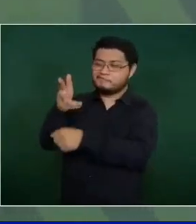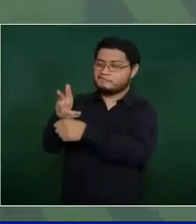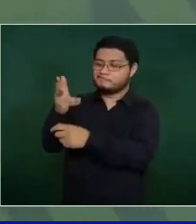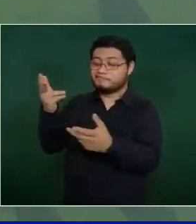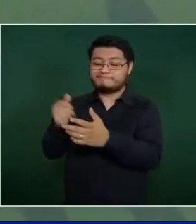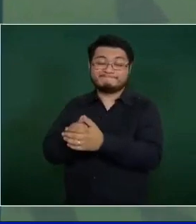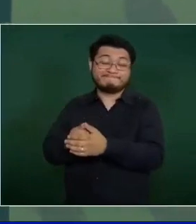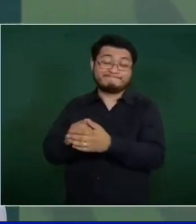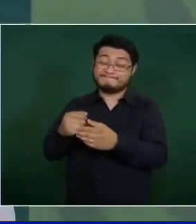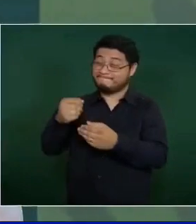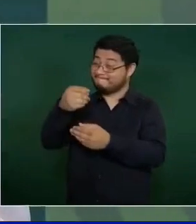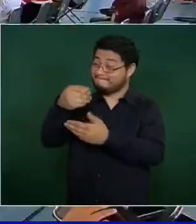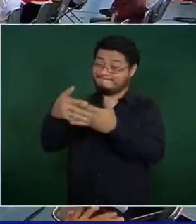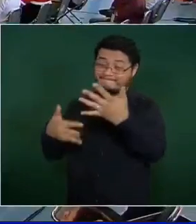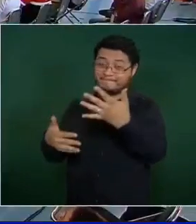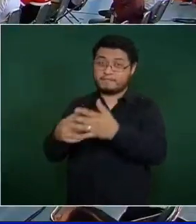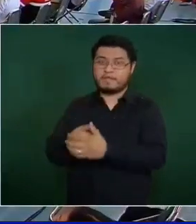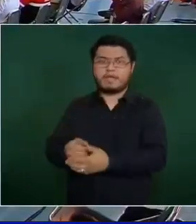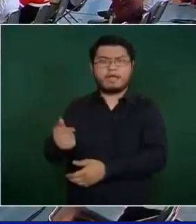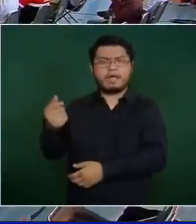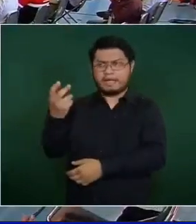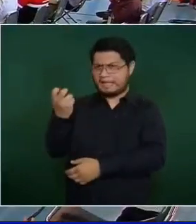a todos los medios los tenían